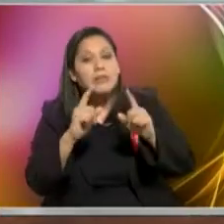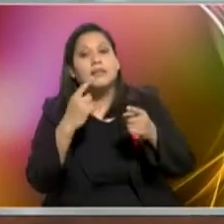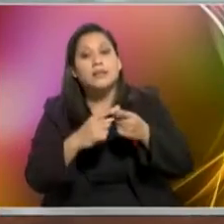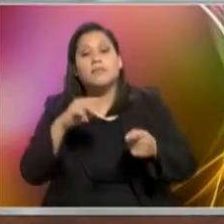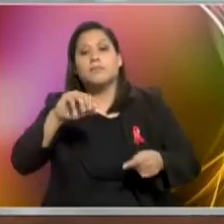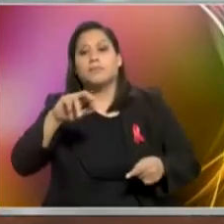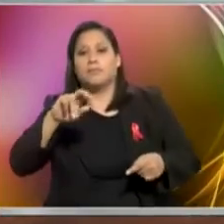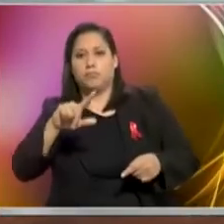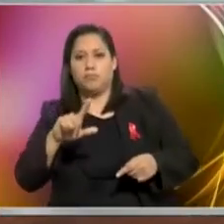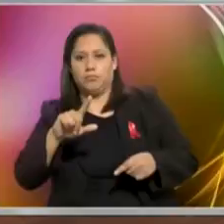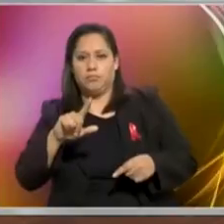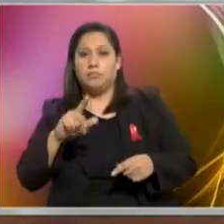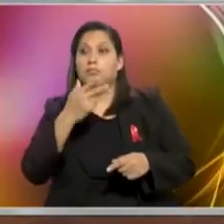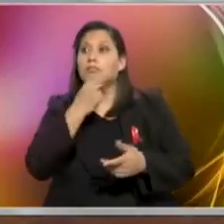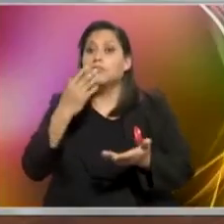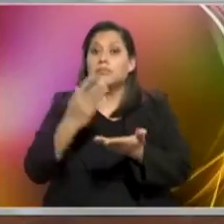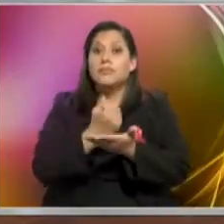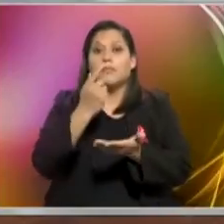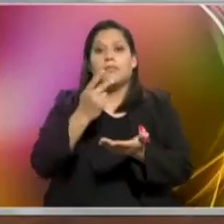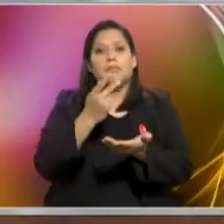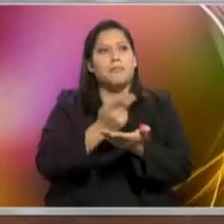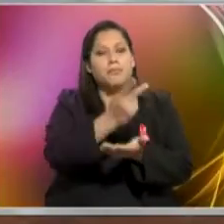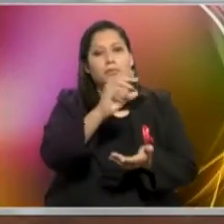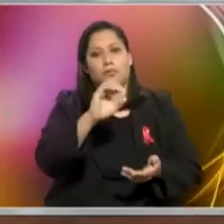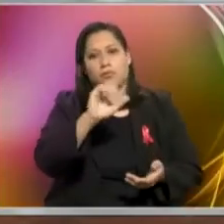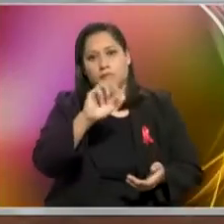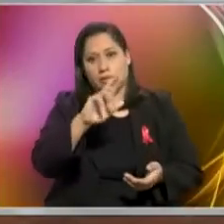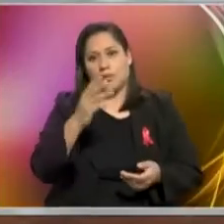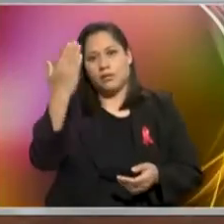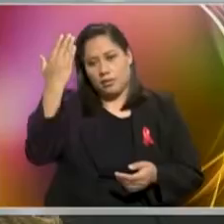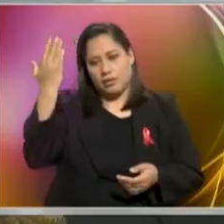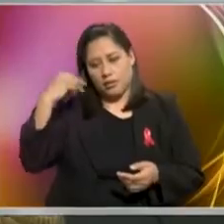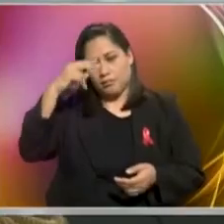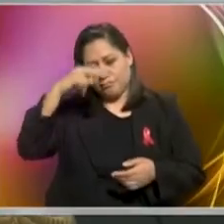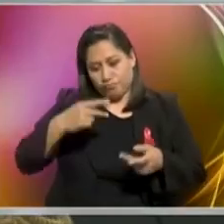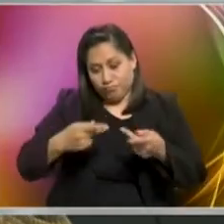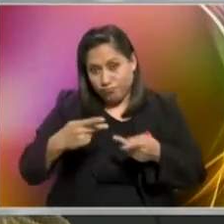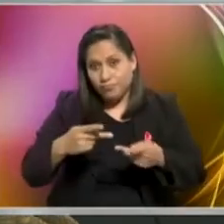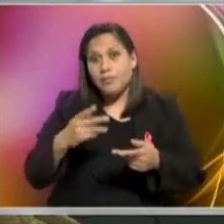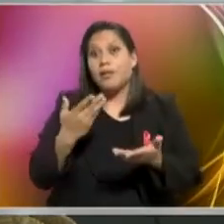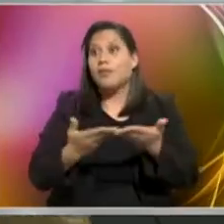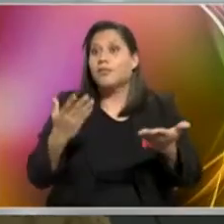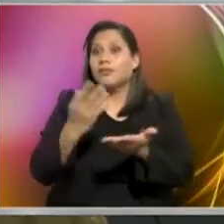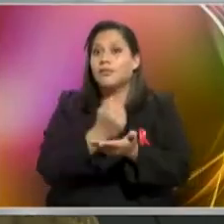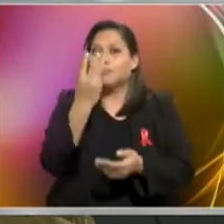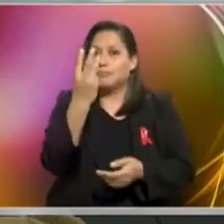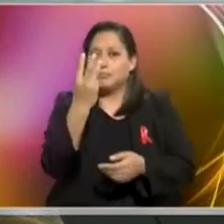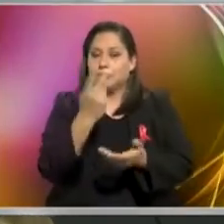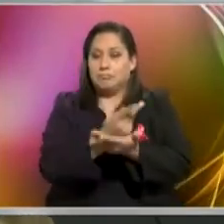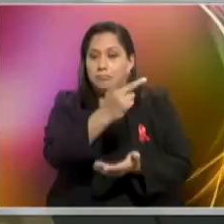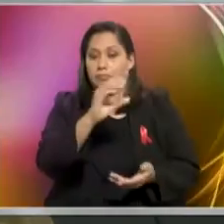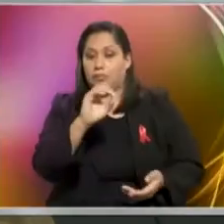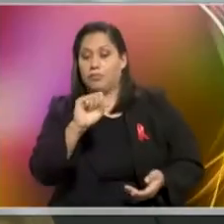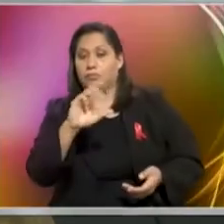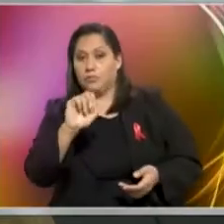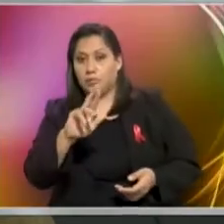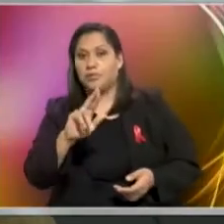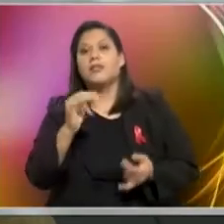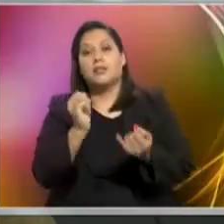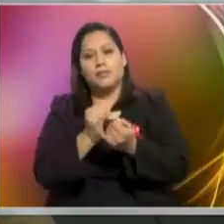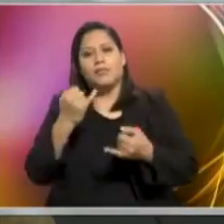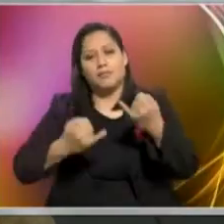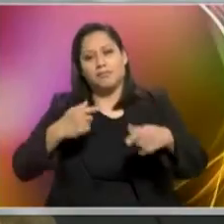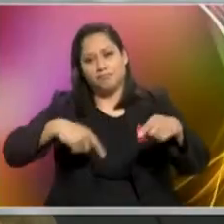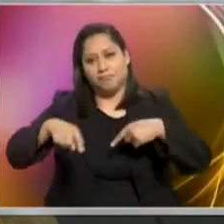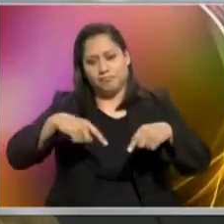Manuel Lubezki antes de ganar Oscar hacia películas en México, hasta ganar los 3 Oscars que lleva y los que le faltan. También jugaba soccer.